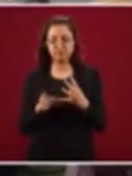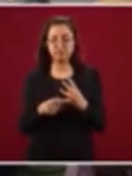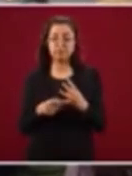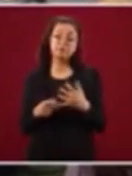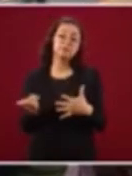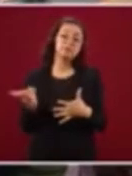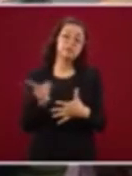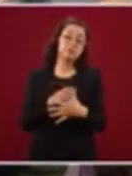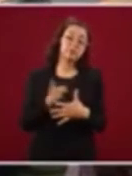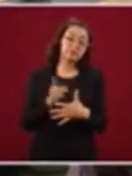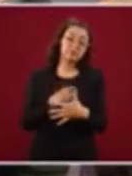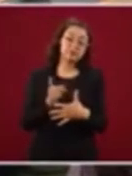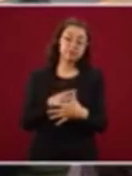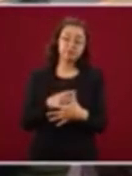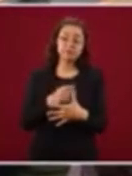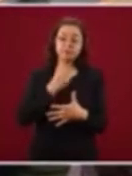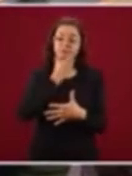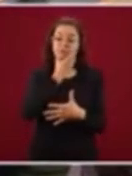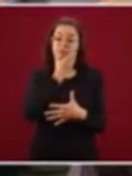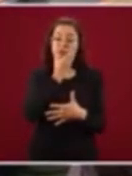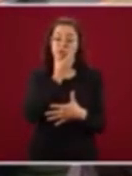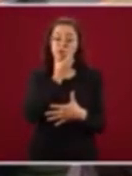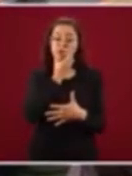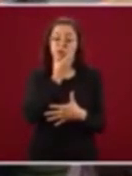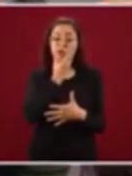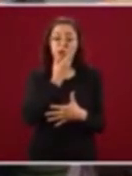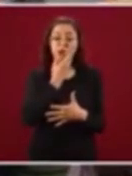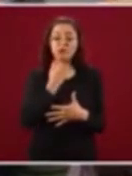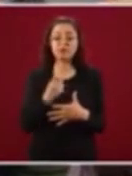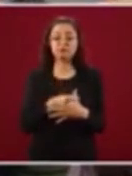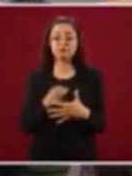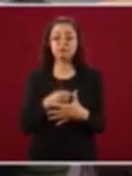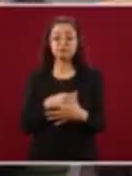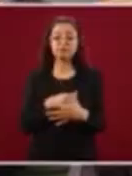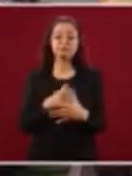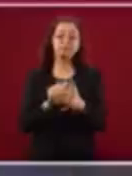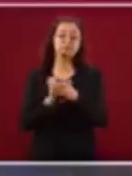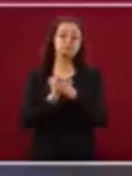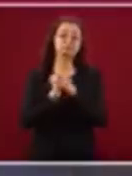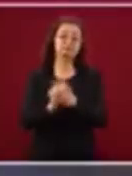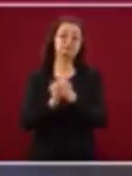quinto es una rifa.